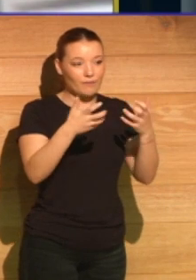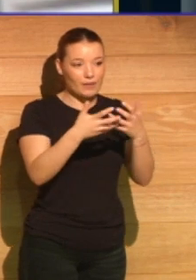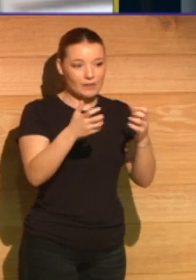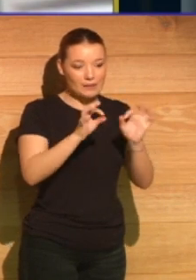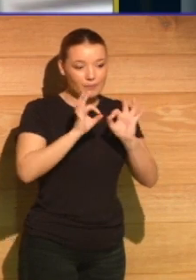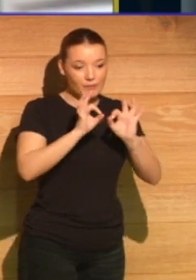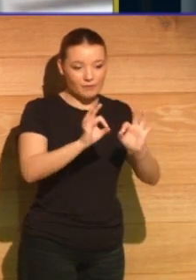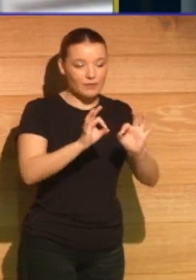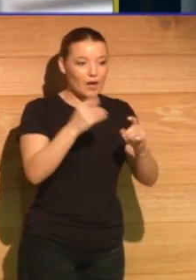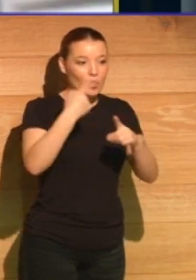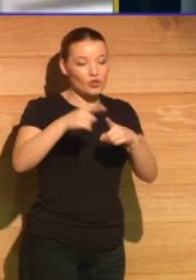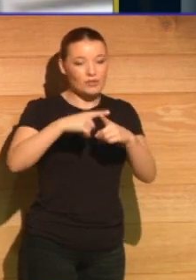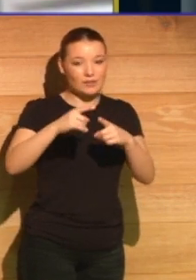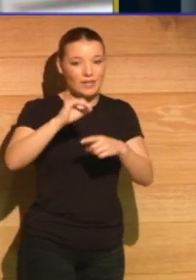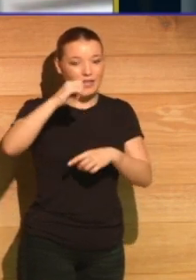regresando.